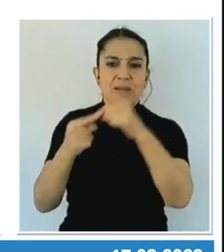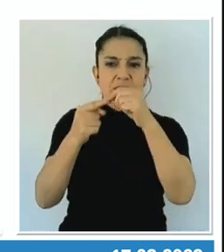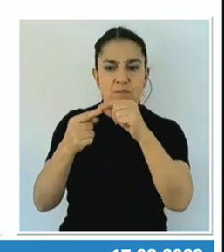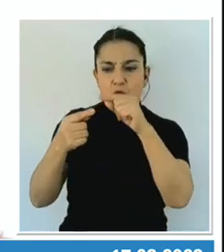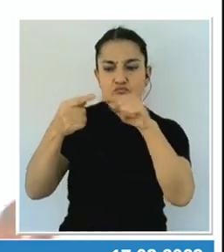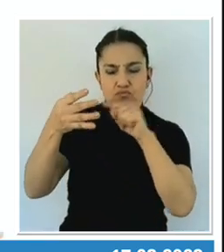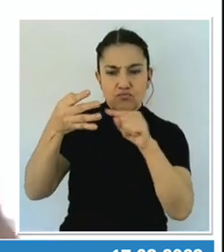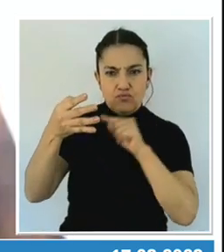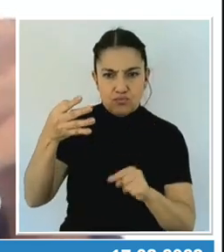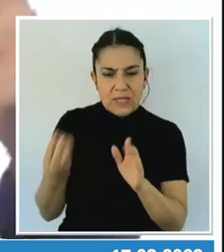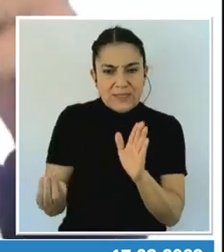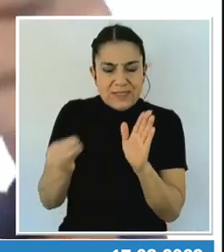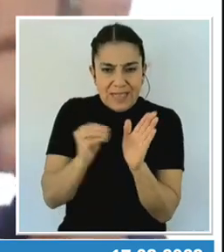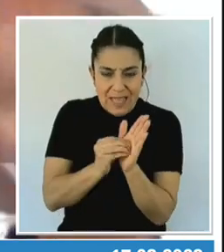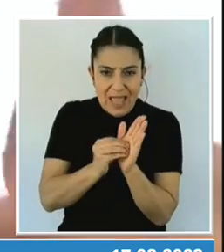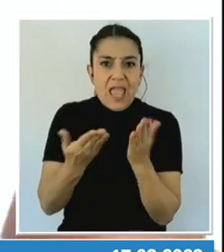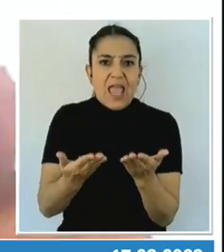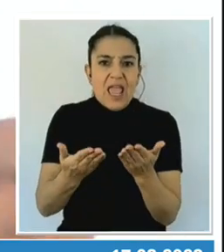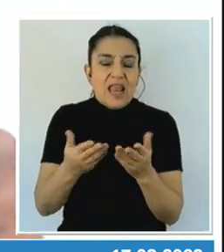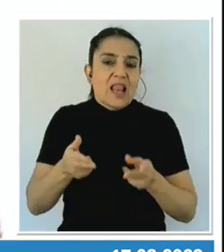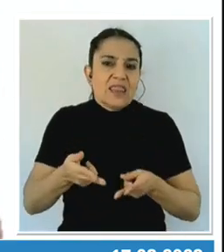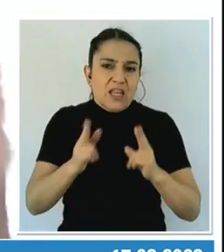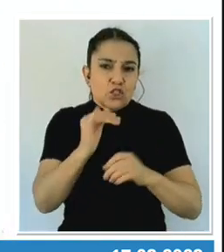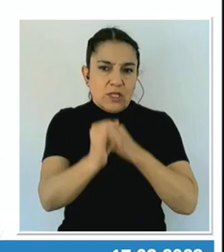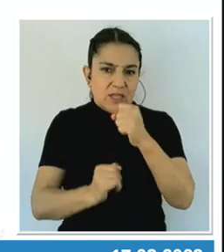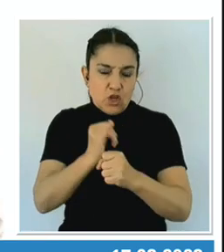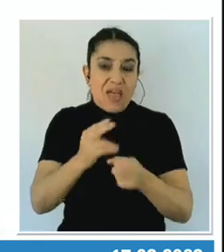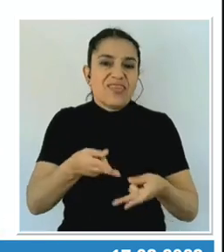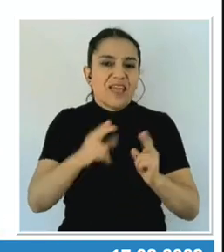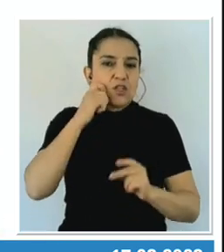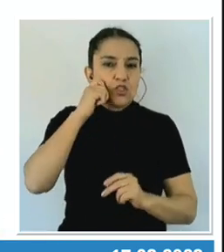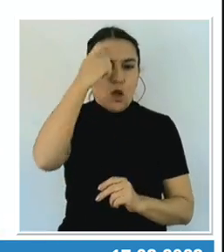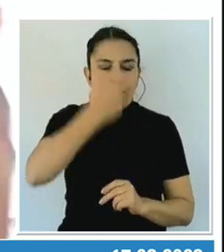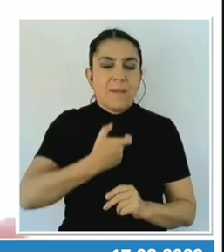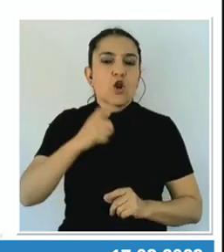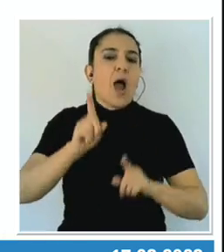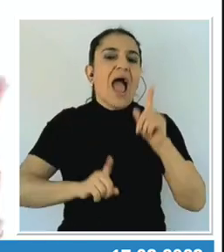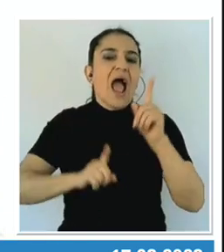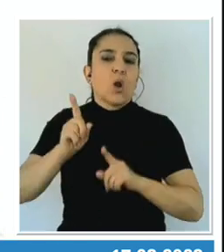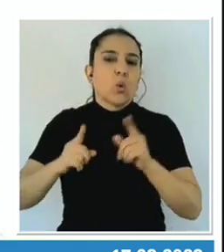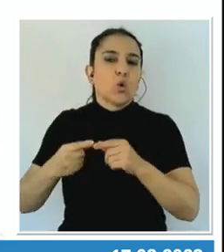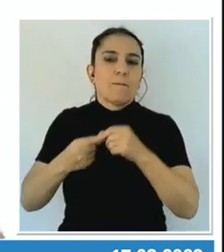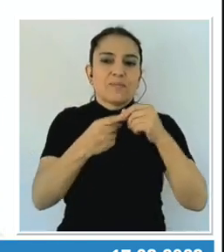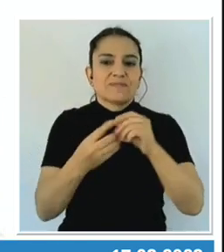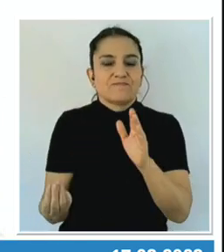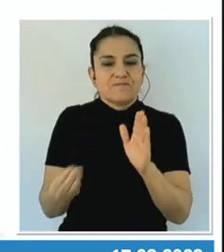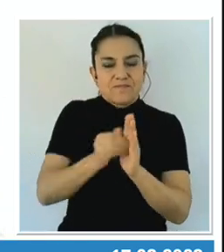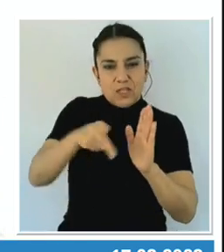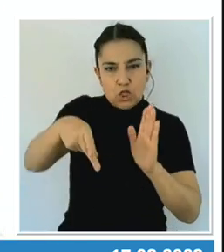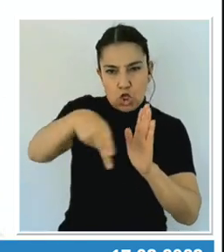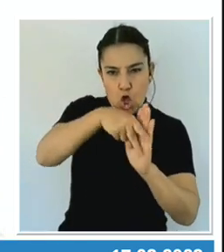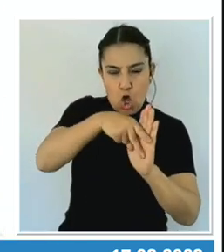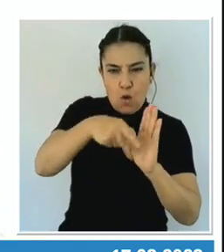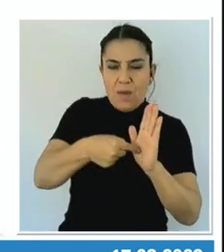de los derechos humanos, algunos de los cuales incluso son entendidos como normas de jus cogens, es decir,